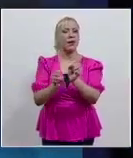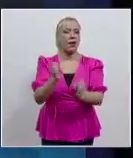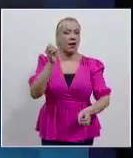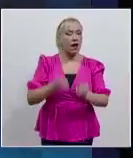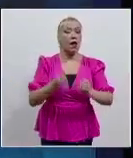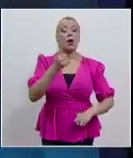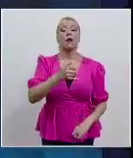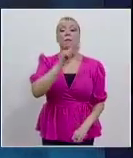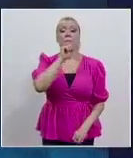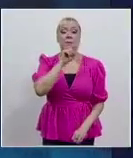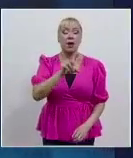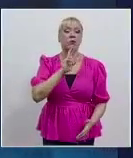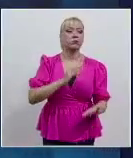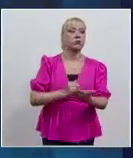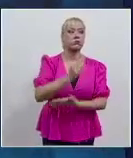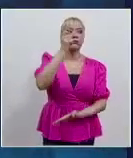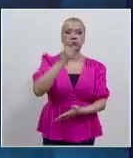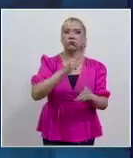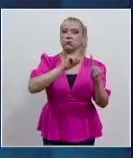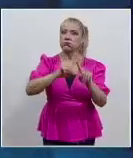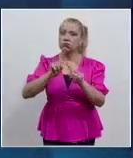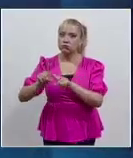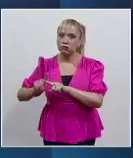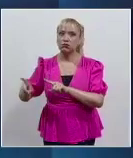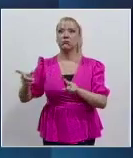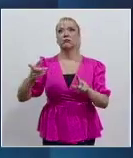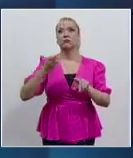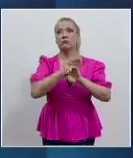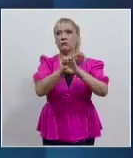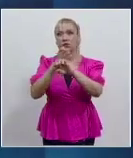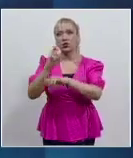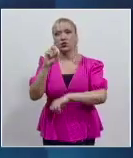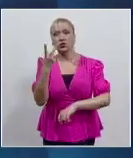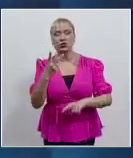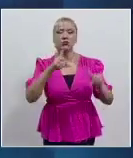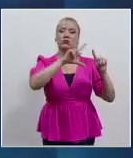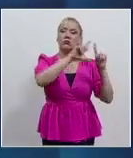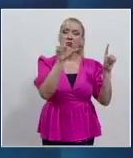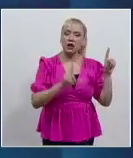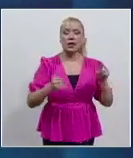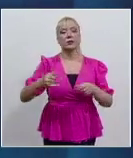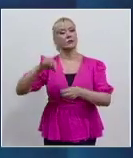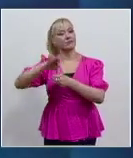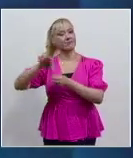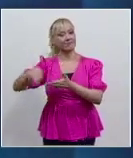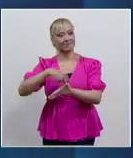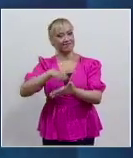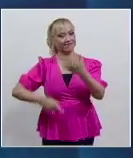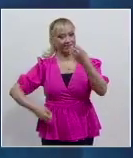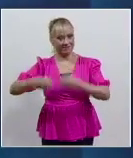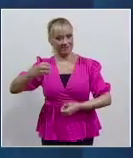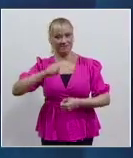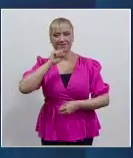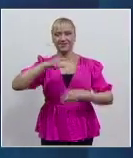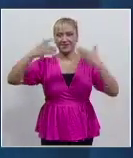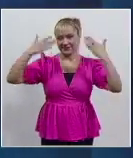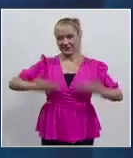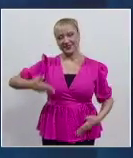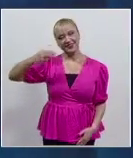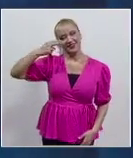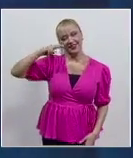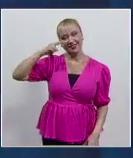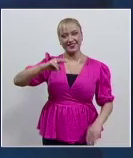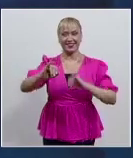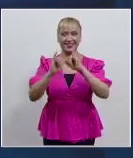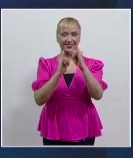de distintos órganos jurisdiccionales, federales y de las distintas salas del Tribunal Electoral. Damos la bienvenida a mi compañera Nidia